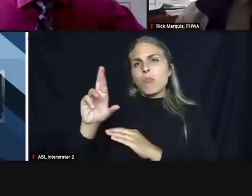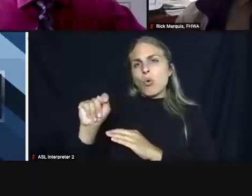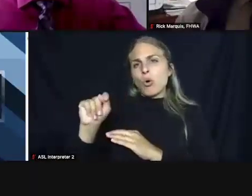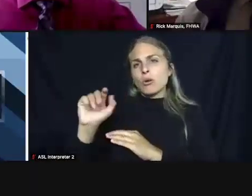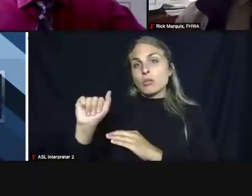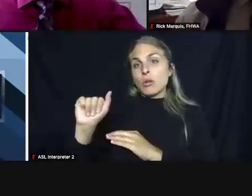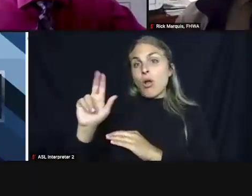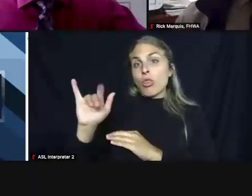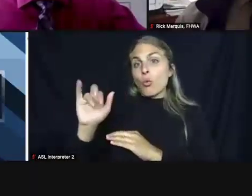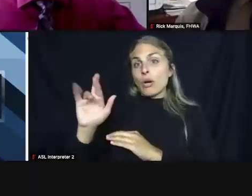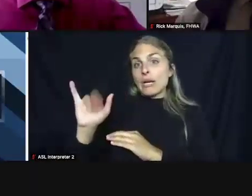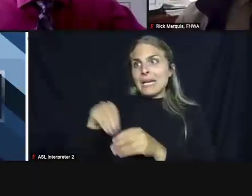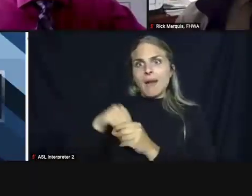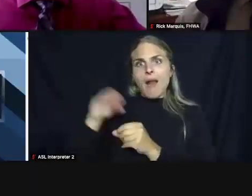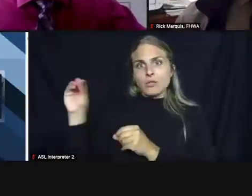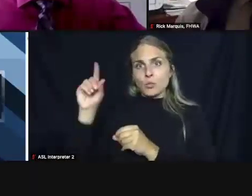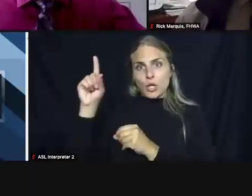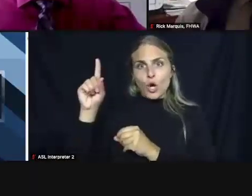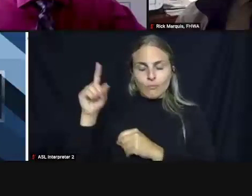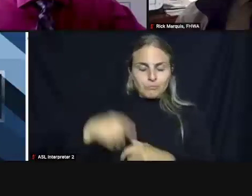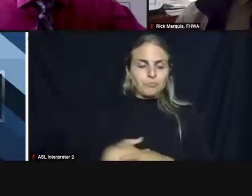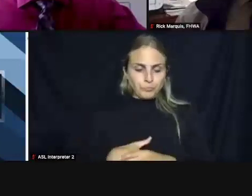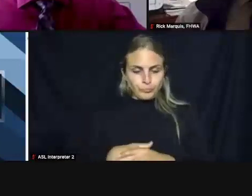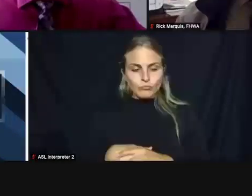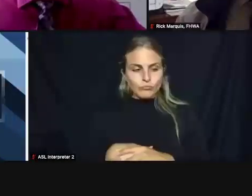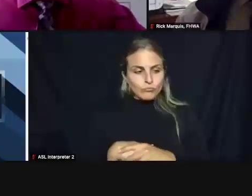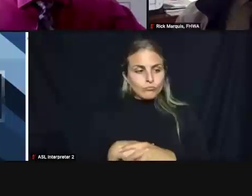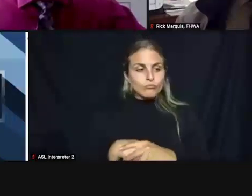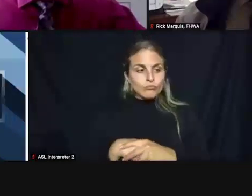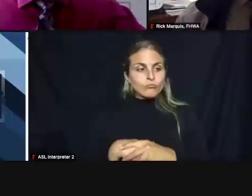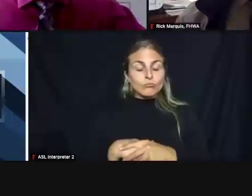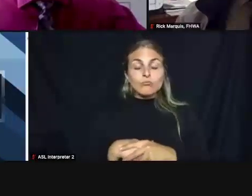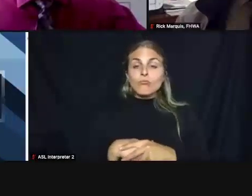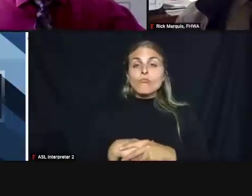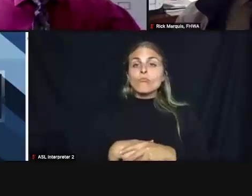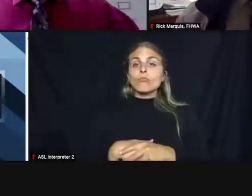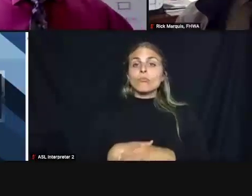y la Autoridad de Puertos en Oswego.